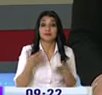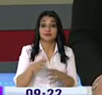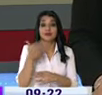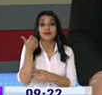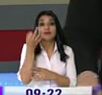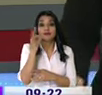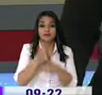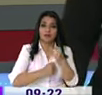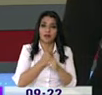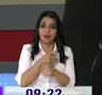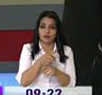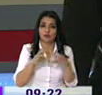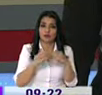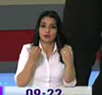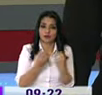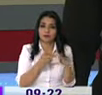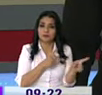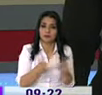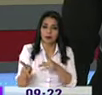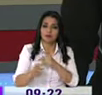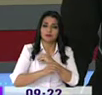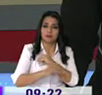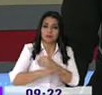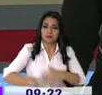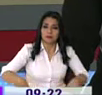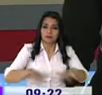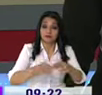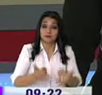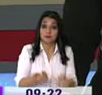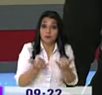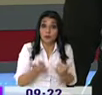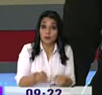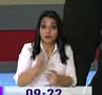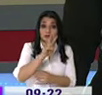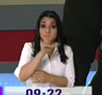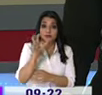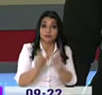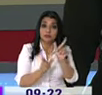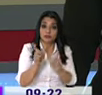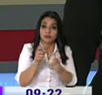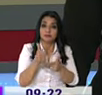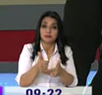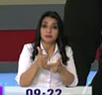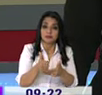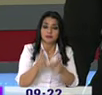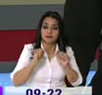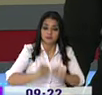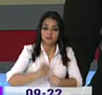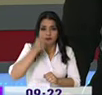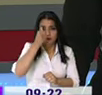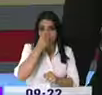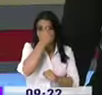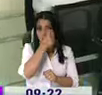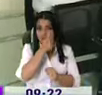19ª ocasión que la organización lleva a cabo esta campaña y en esta oportunidad 300 personas serían las beneficiadas.